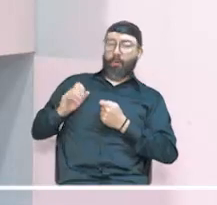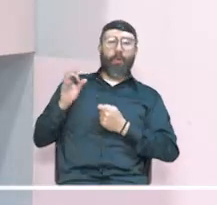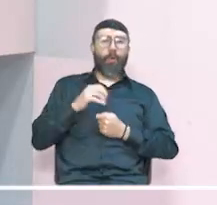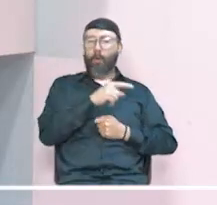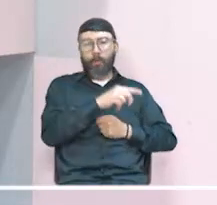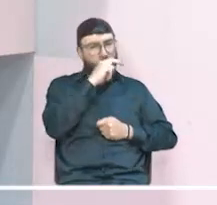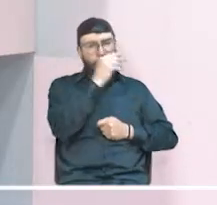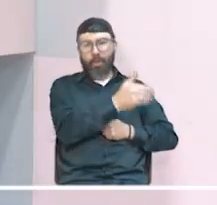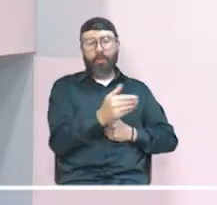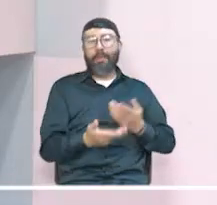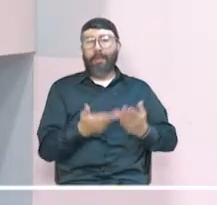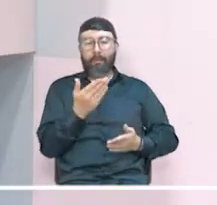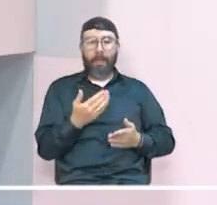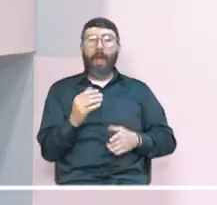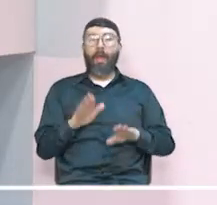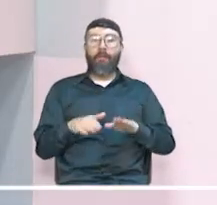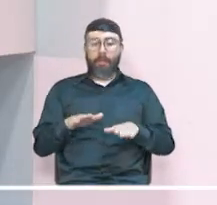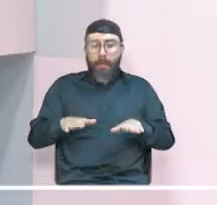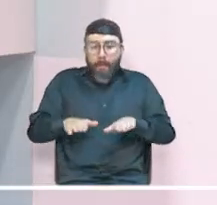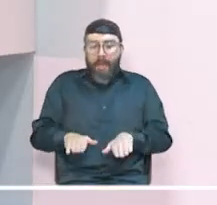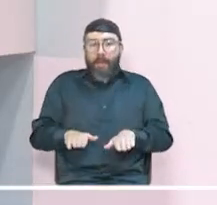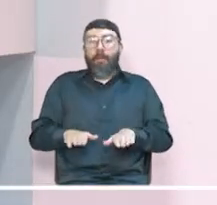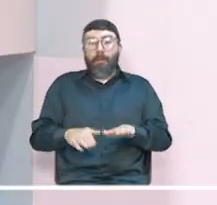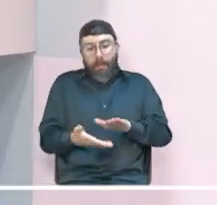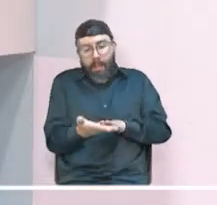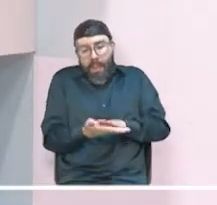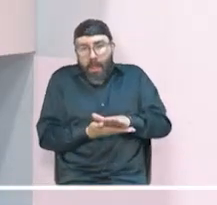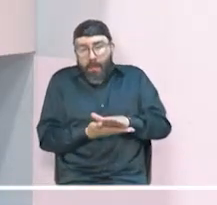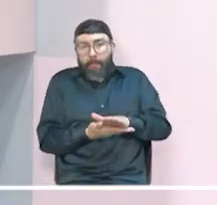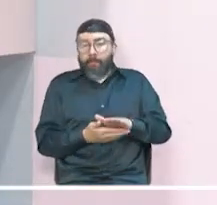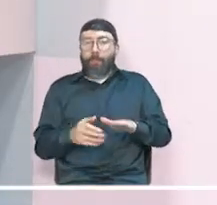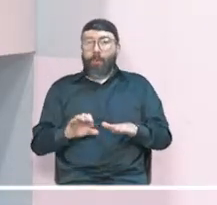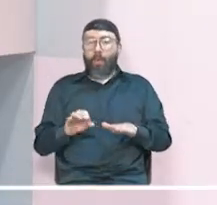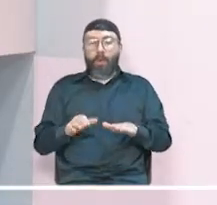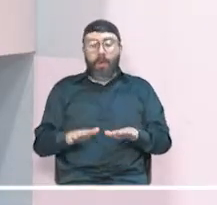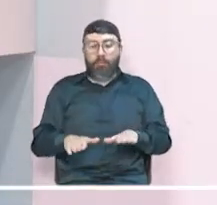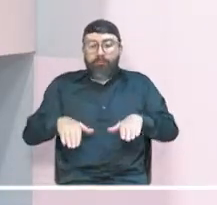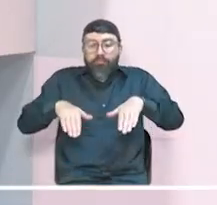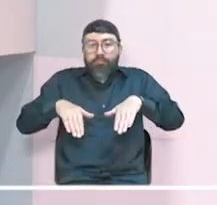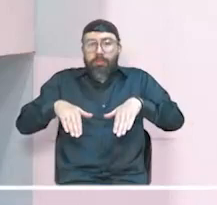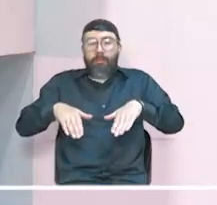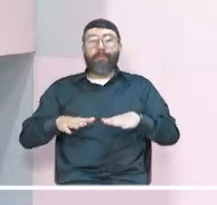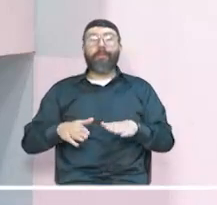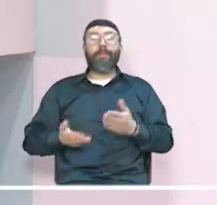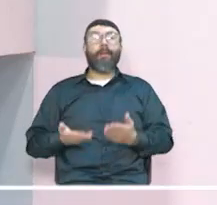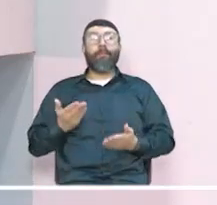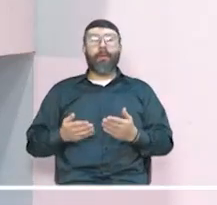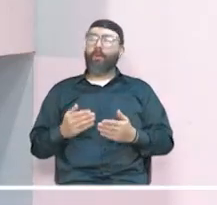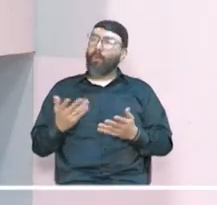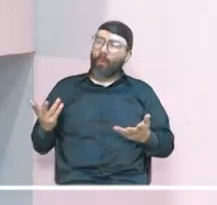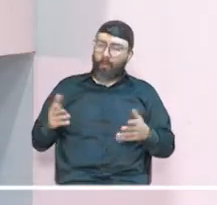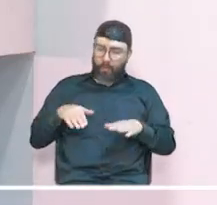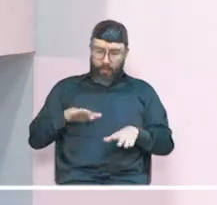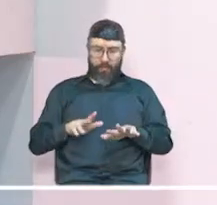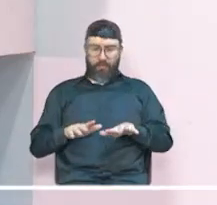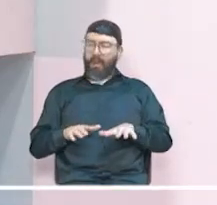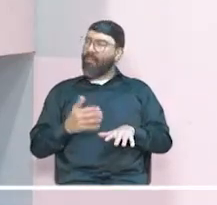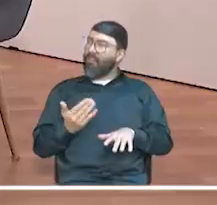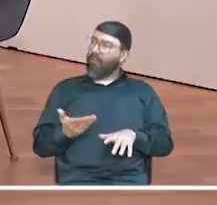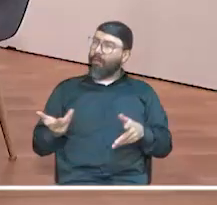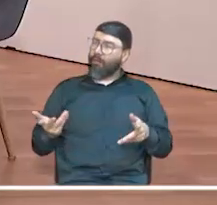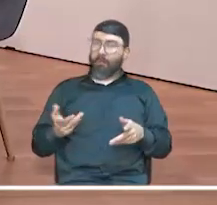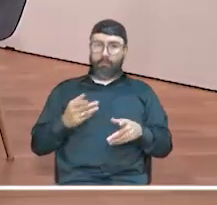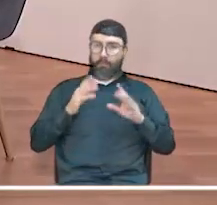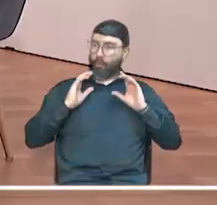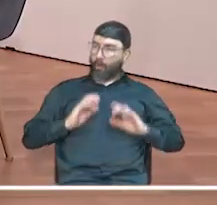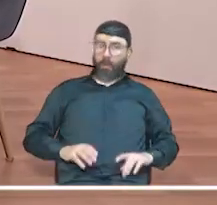hay unos pies que van un poquito más hacia adentro, el pie plano, hay unos pies que van un poquito más hacia afuera. Entonces, doctor, cuéntenos un poquito sobre la conformación de los